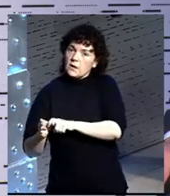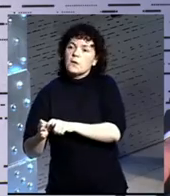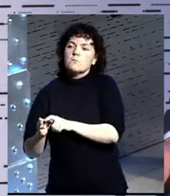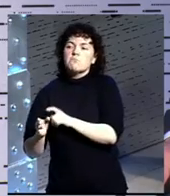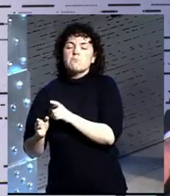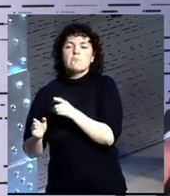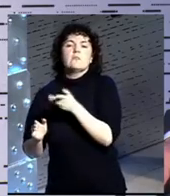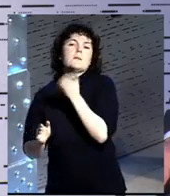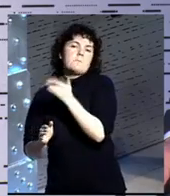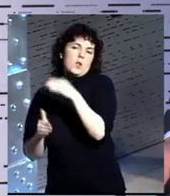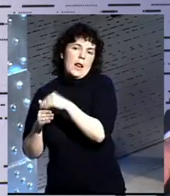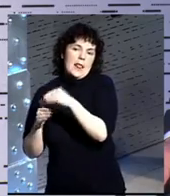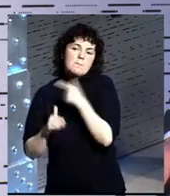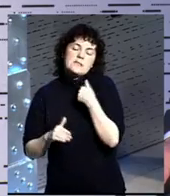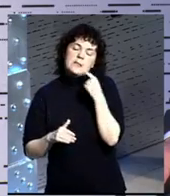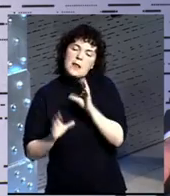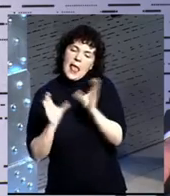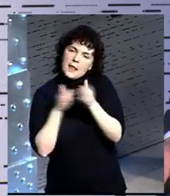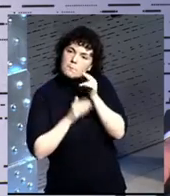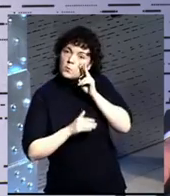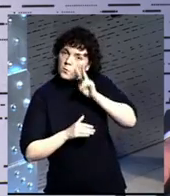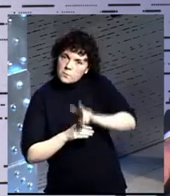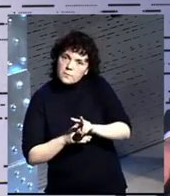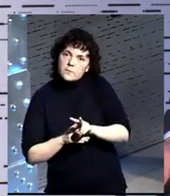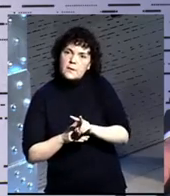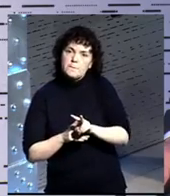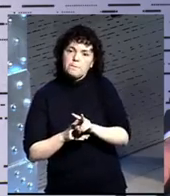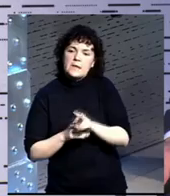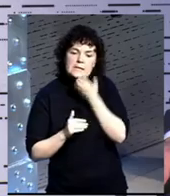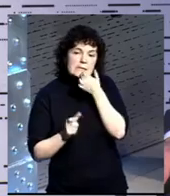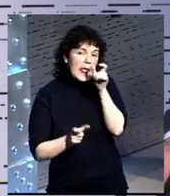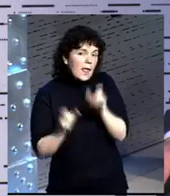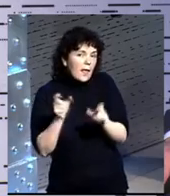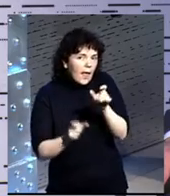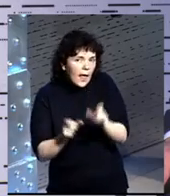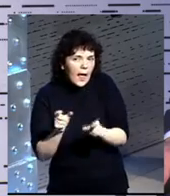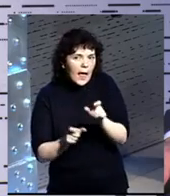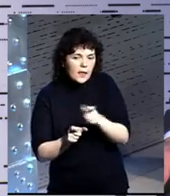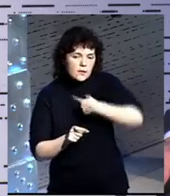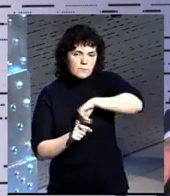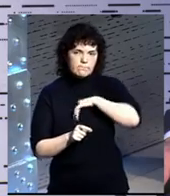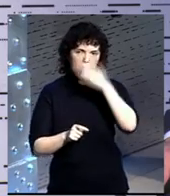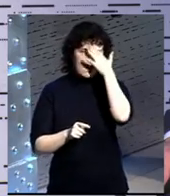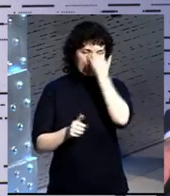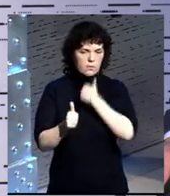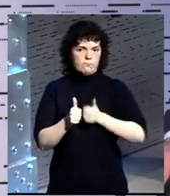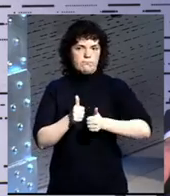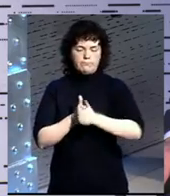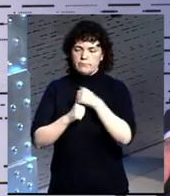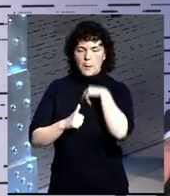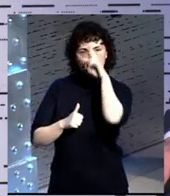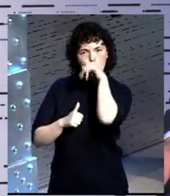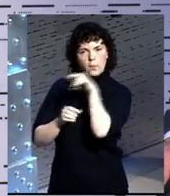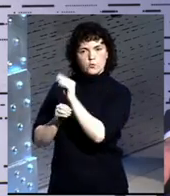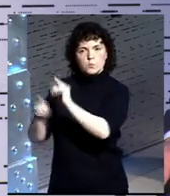cliente, pero impacto también en el equipo, que ve que si la gente que se supone que estamos a la cabeza nos preocupamos y esa es